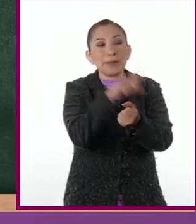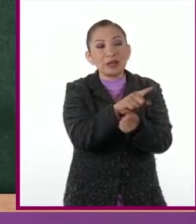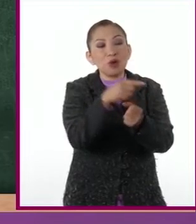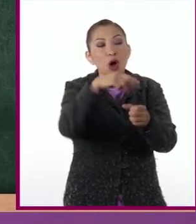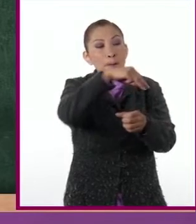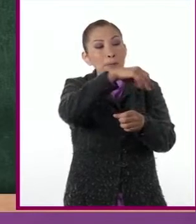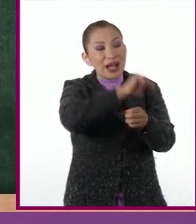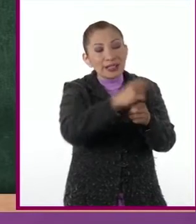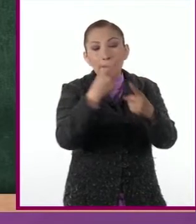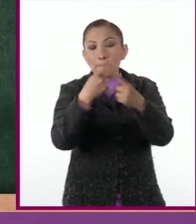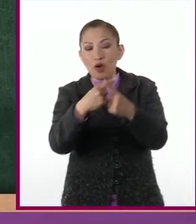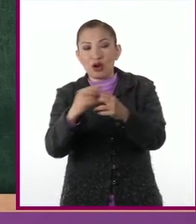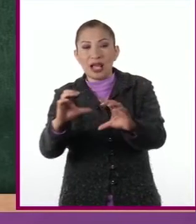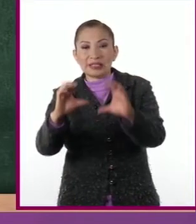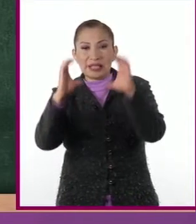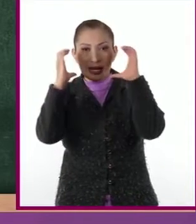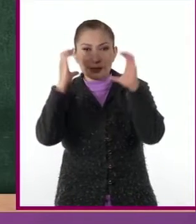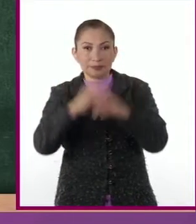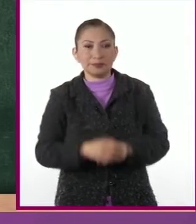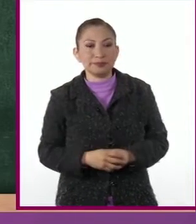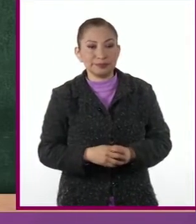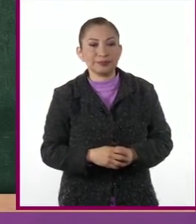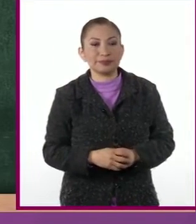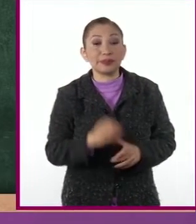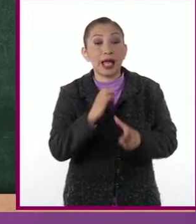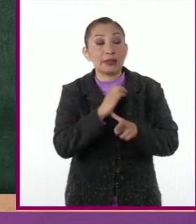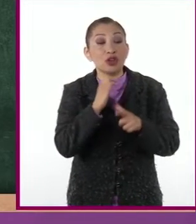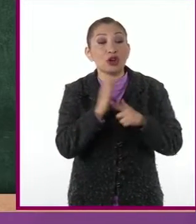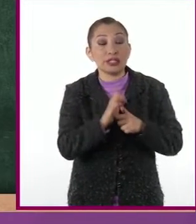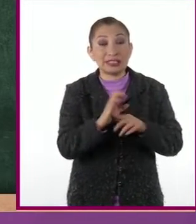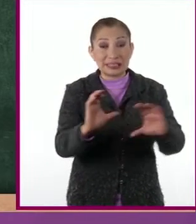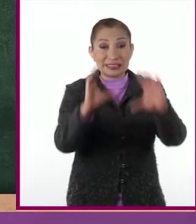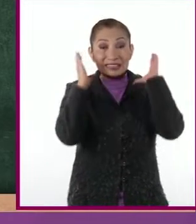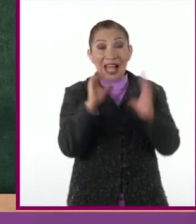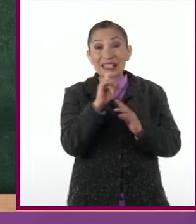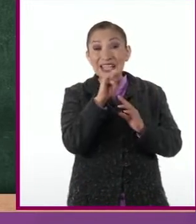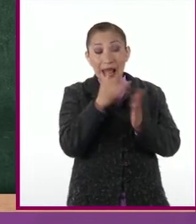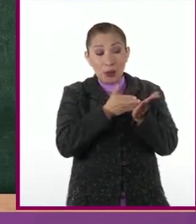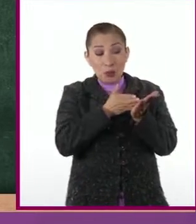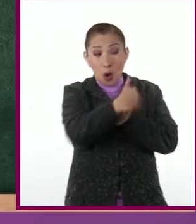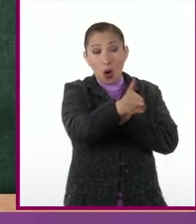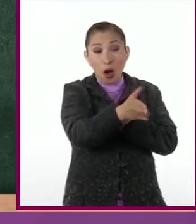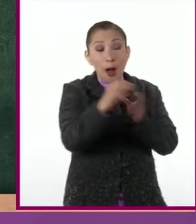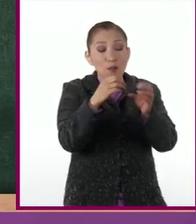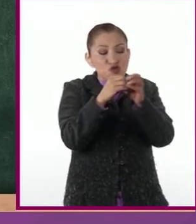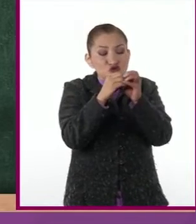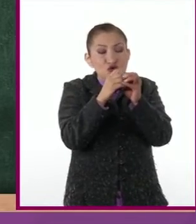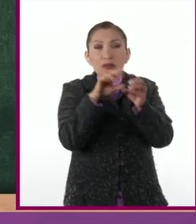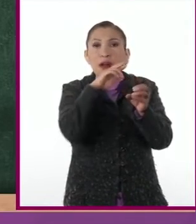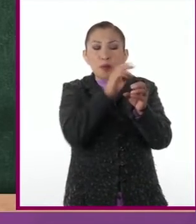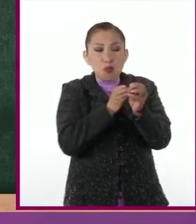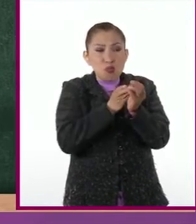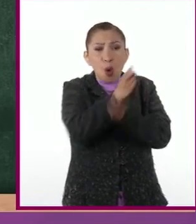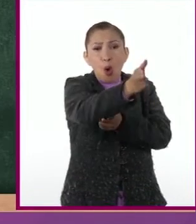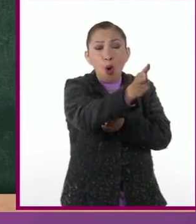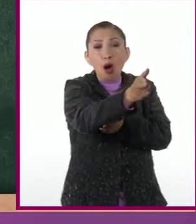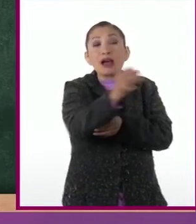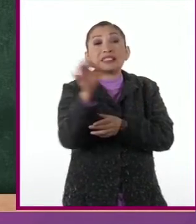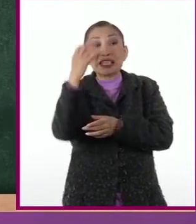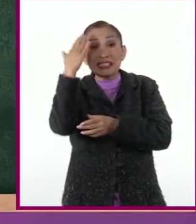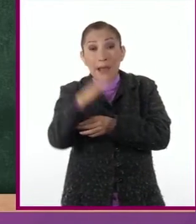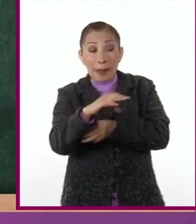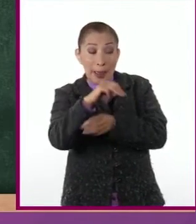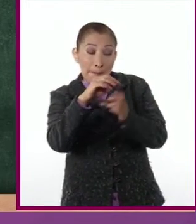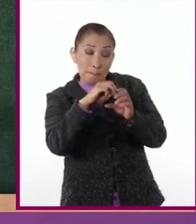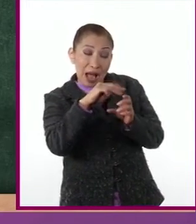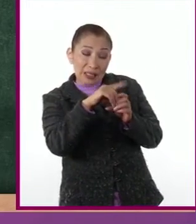de su masa por su aceleración. Así, la aceleración de un cuerpo con masa pequeña será grande. Si se conoce la